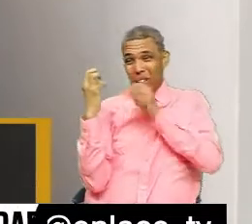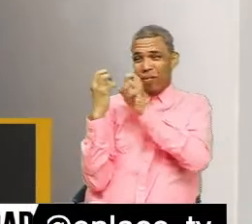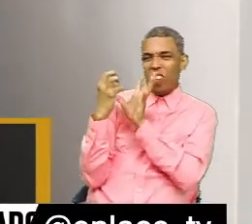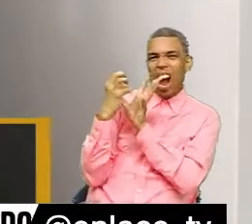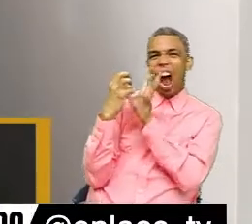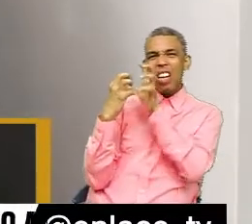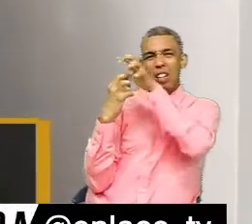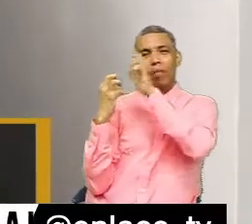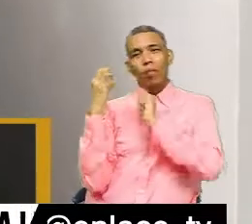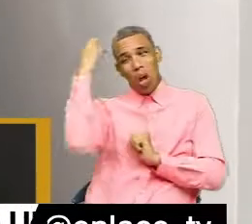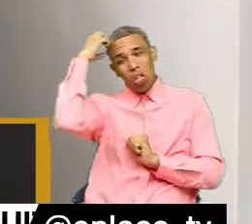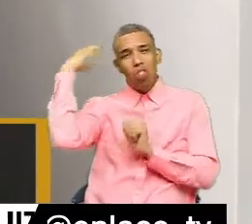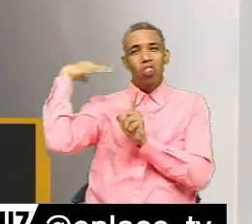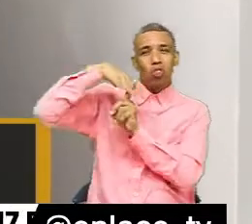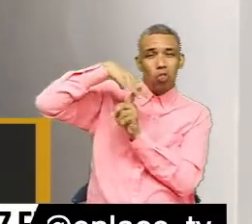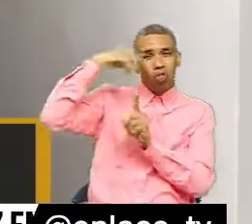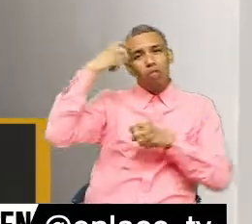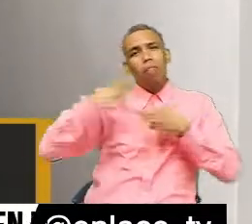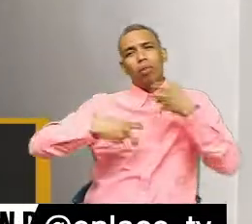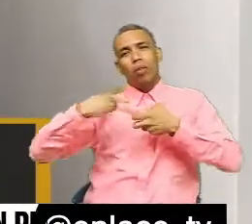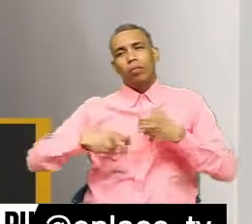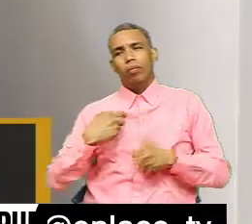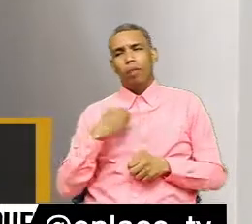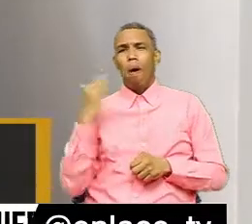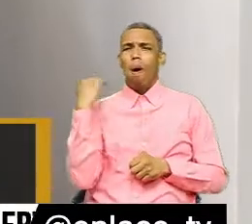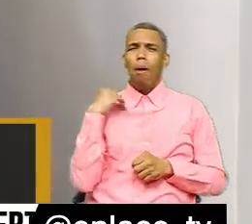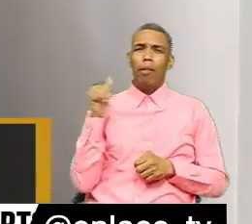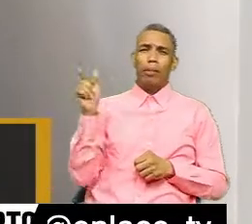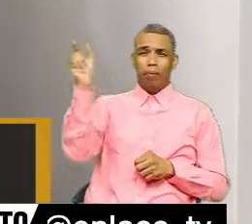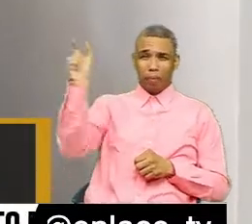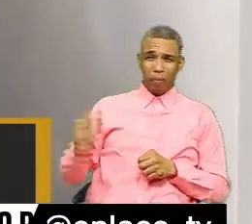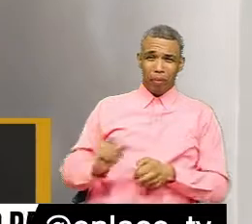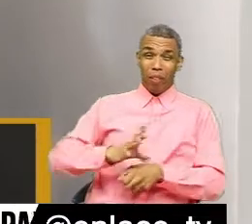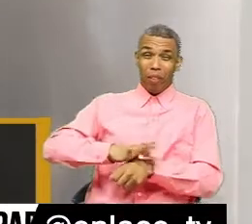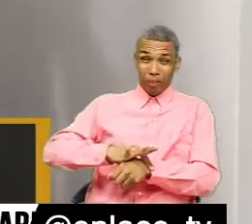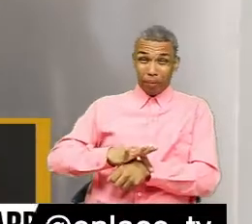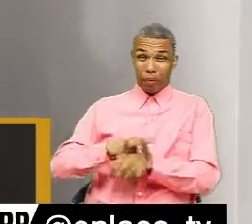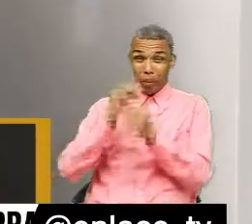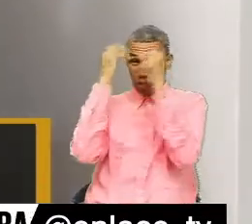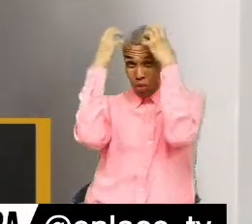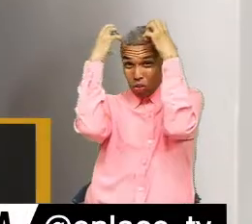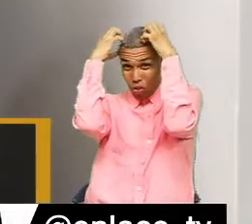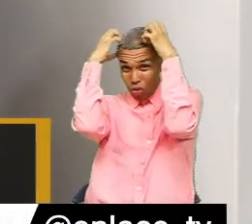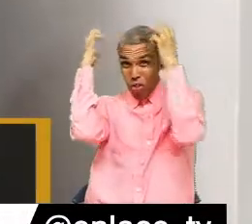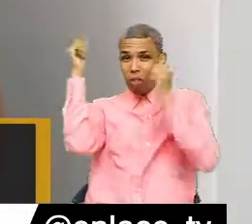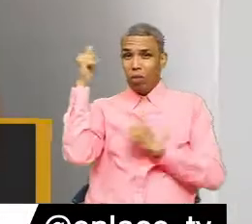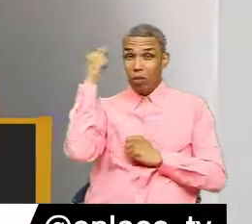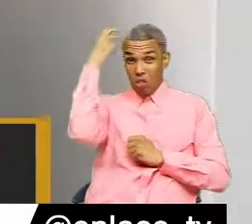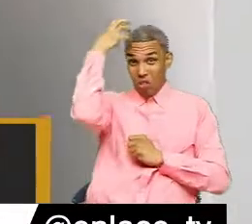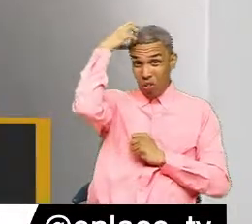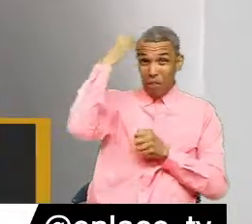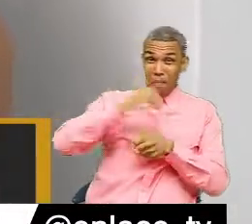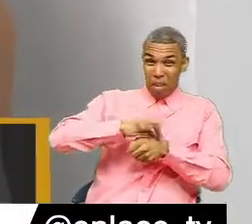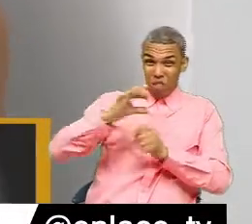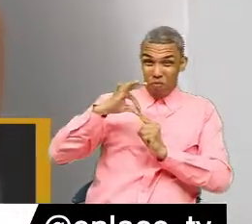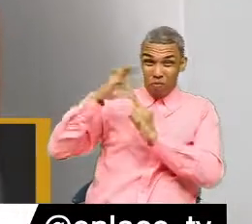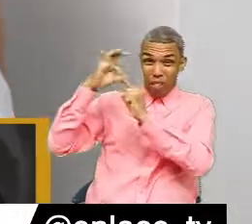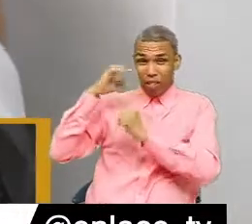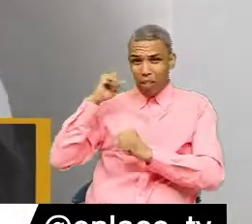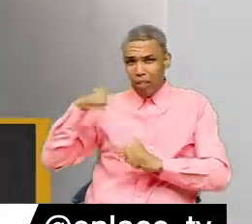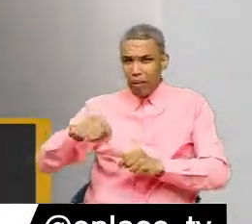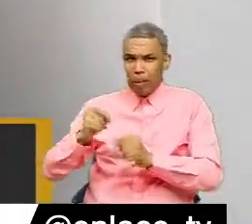para poner una tutela para que lo viera el neurocirujano, que es el único que puede mandarle el medicamento o